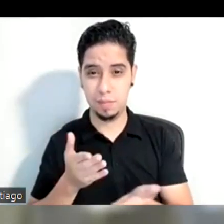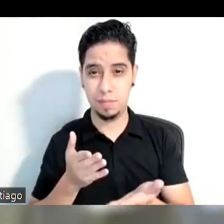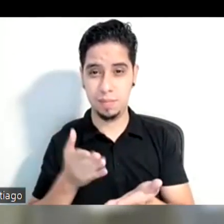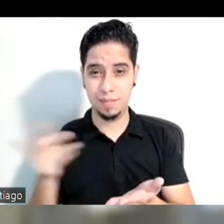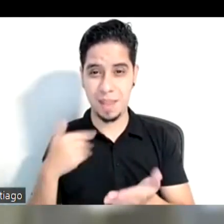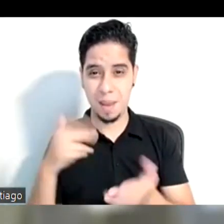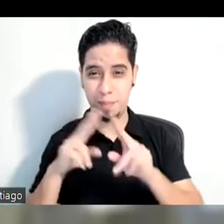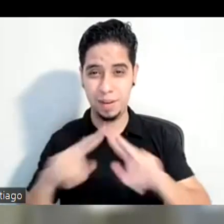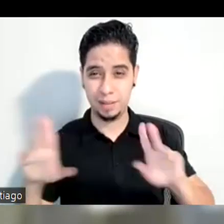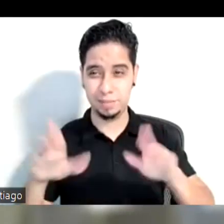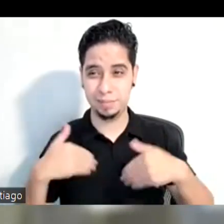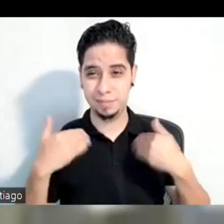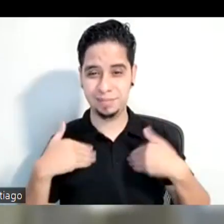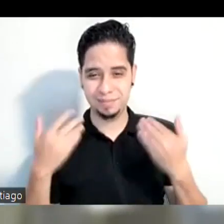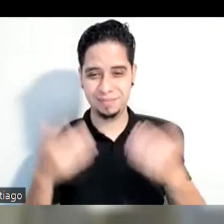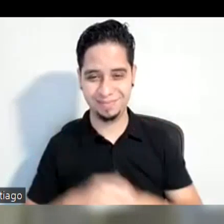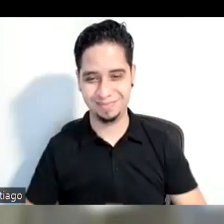y alegría.